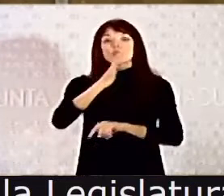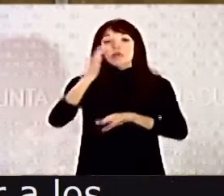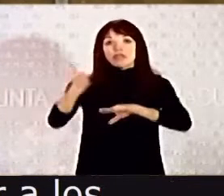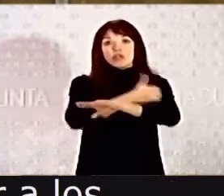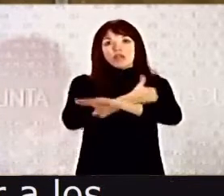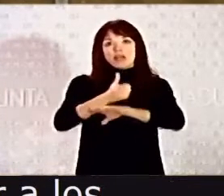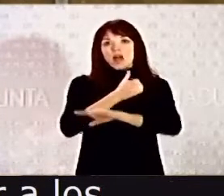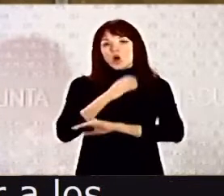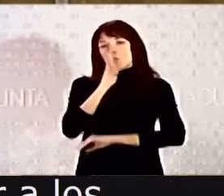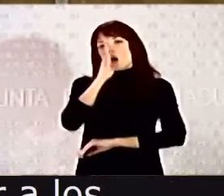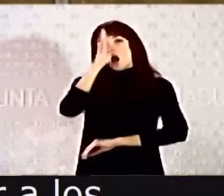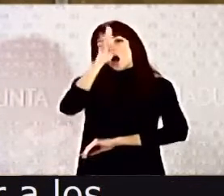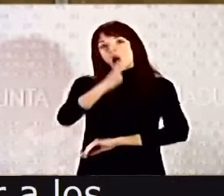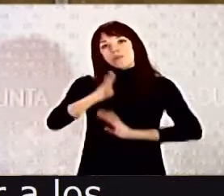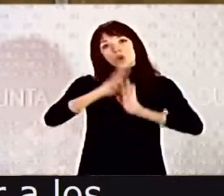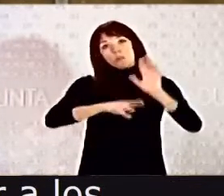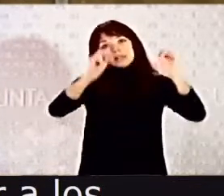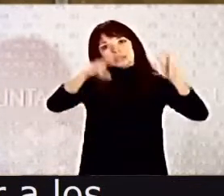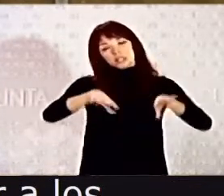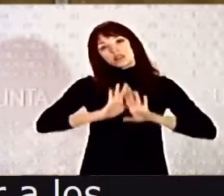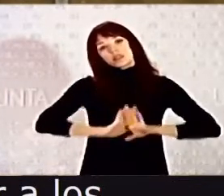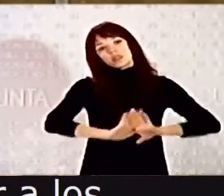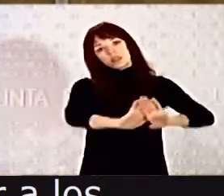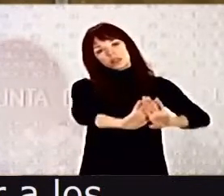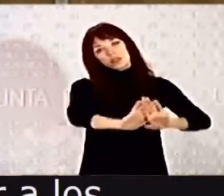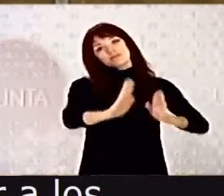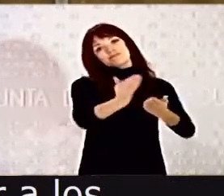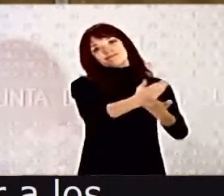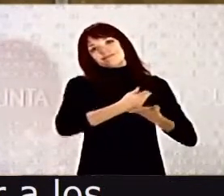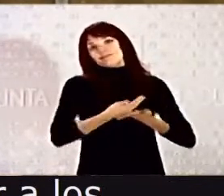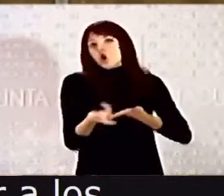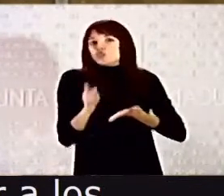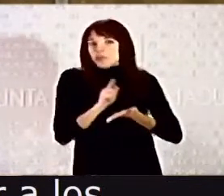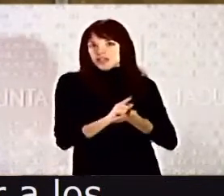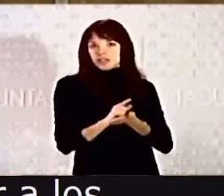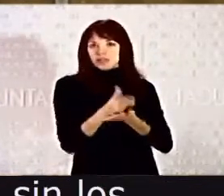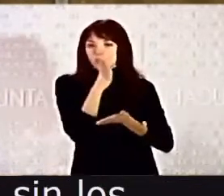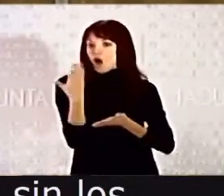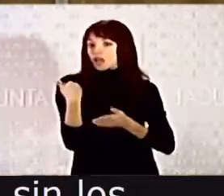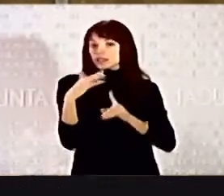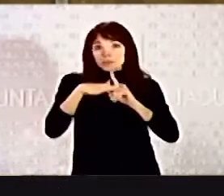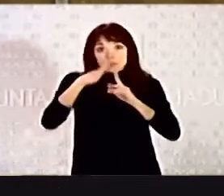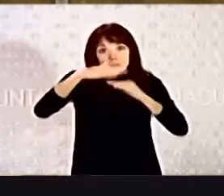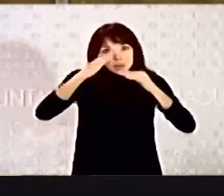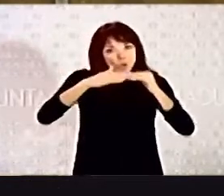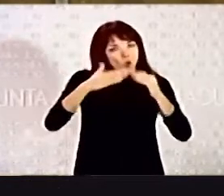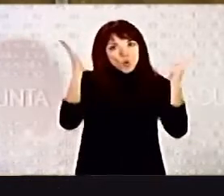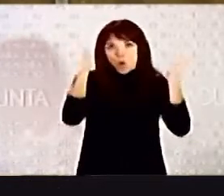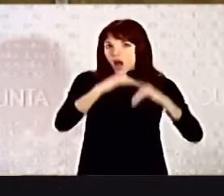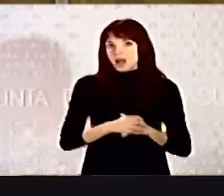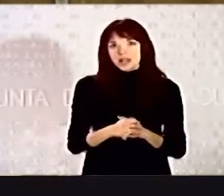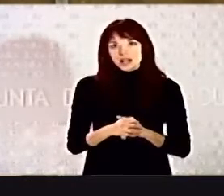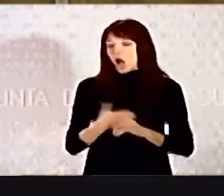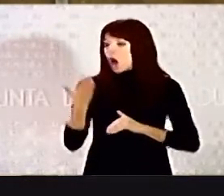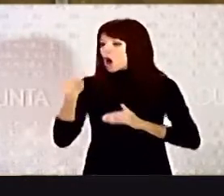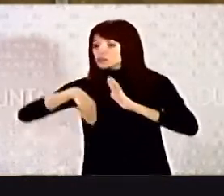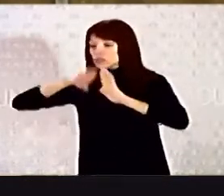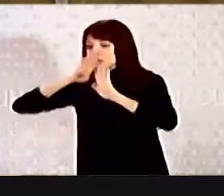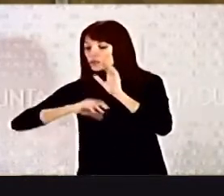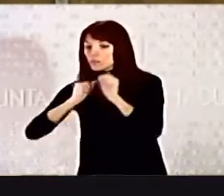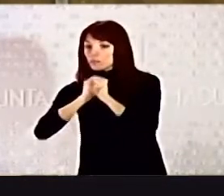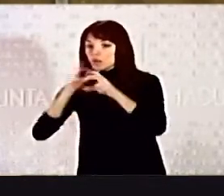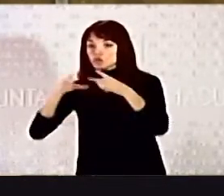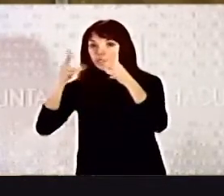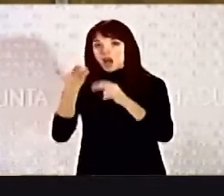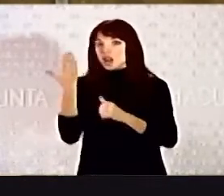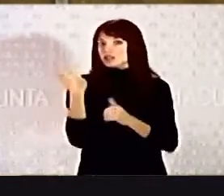estado 4 años sin estos programas. Los mínimos vitales no existían. El plan de empleo social, que ha empleado en cada año de la legislatura